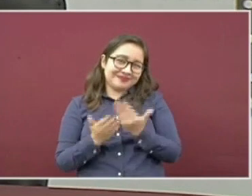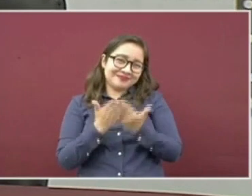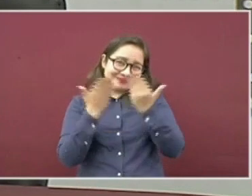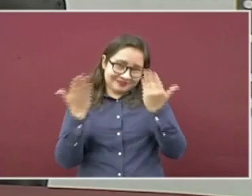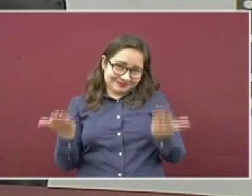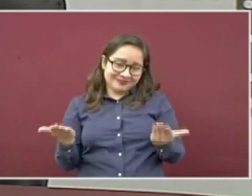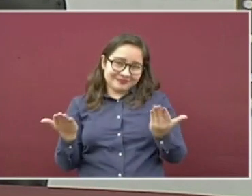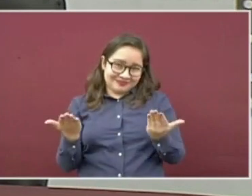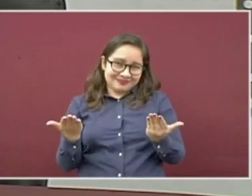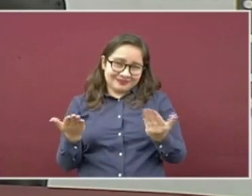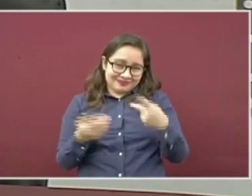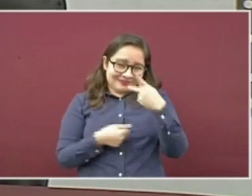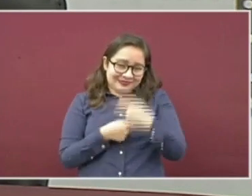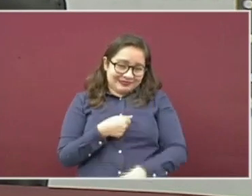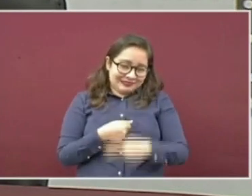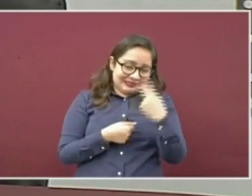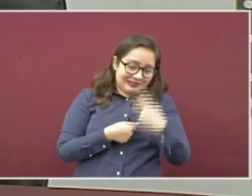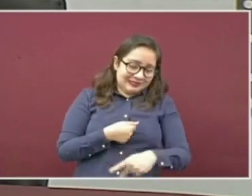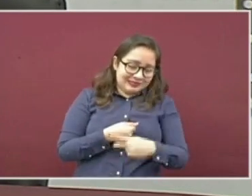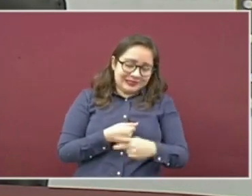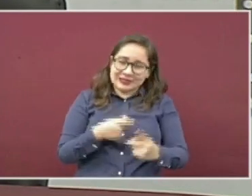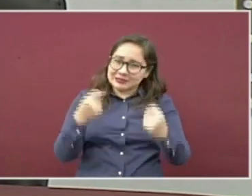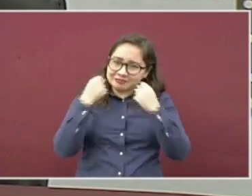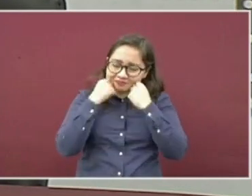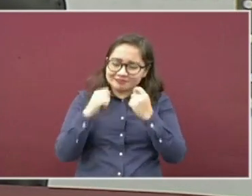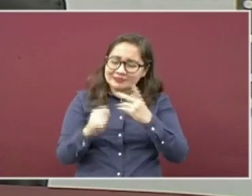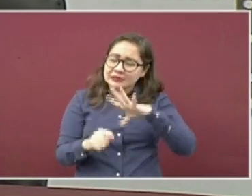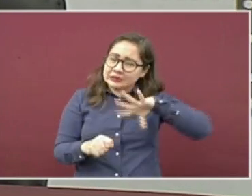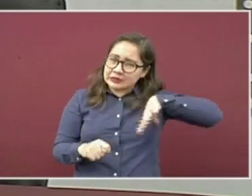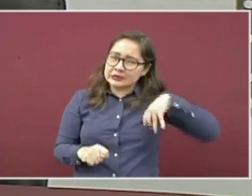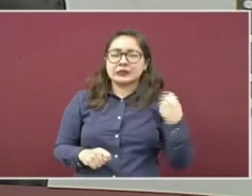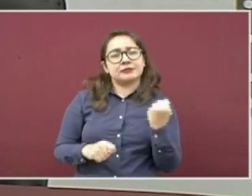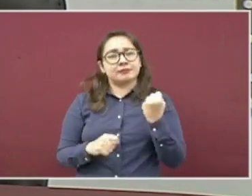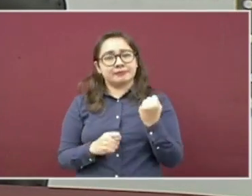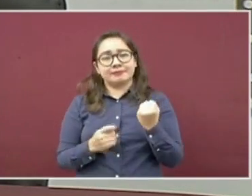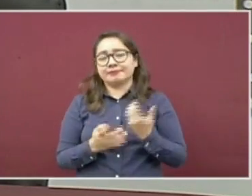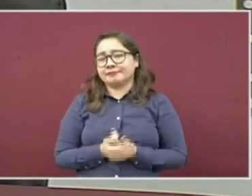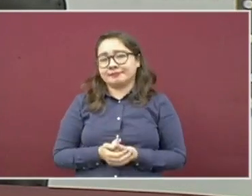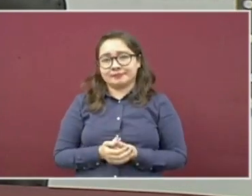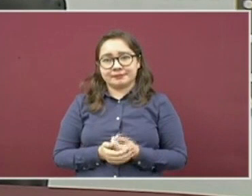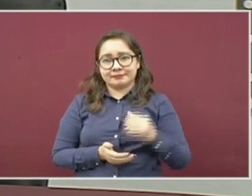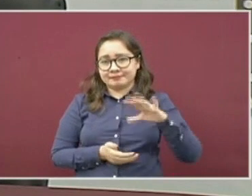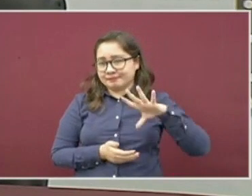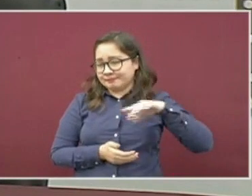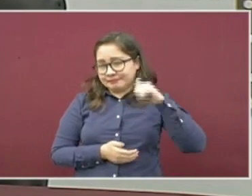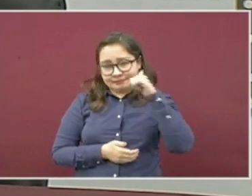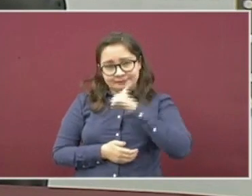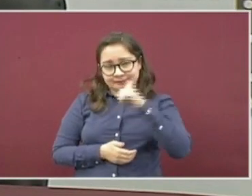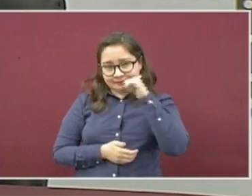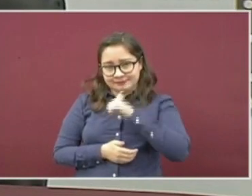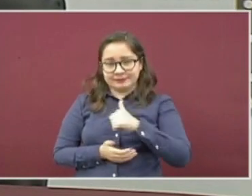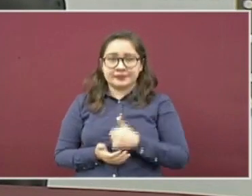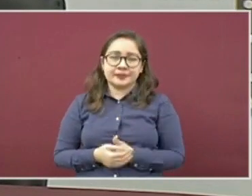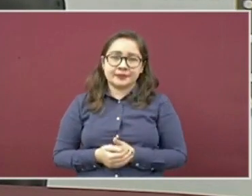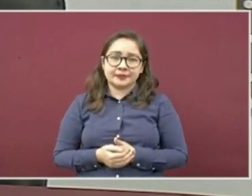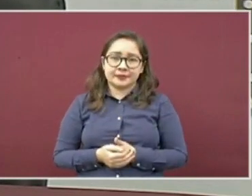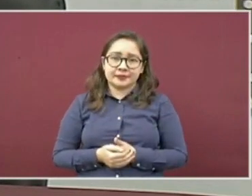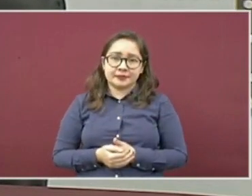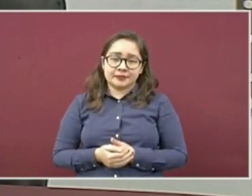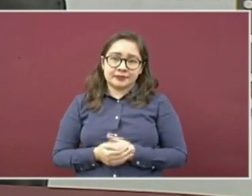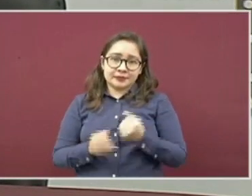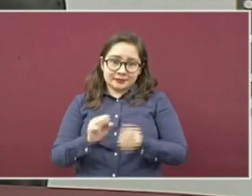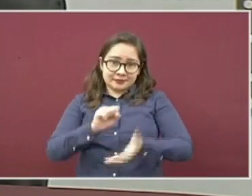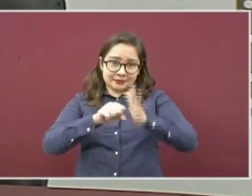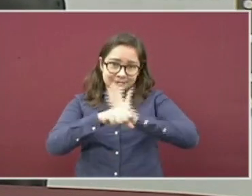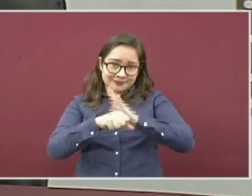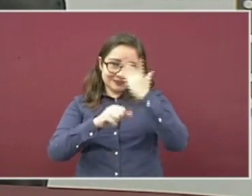reales que corren a nivel personal. Ahora y siempre, en la situación actual en la que nos encontramos, a